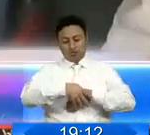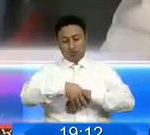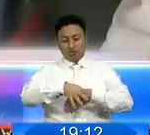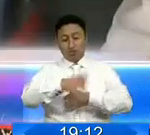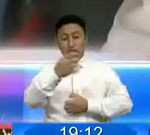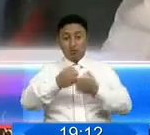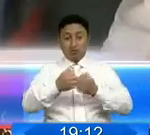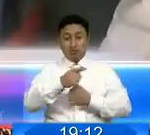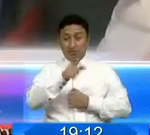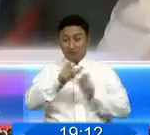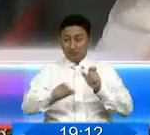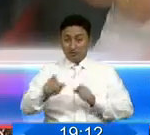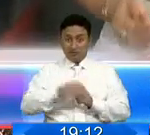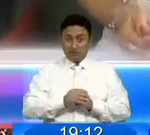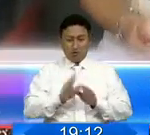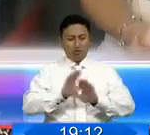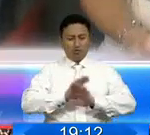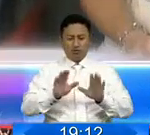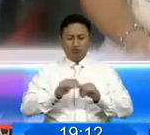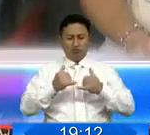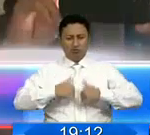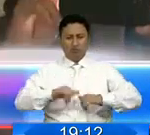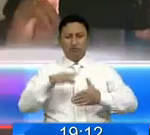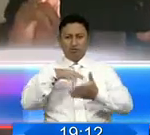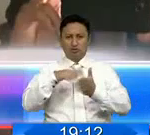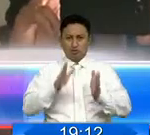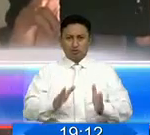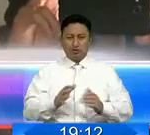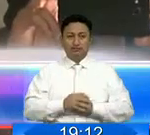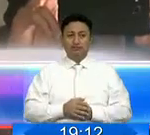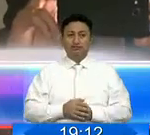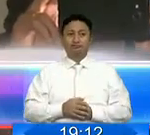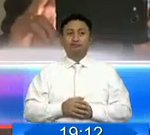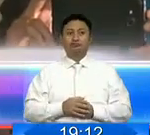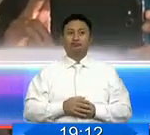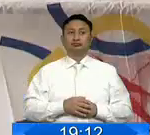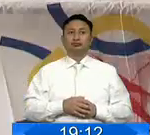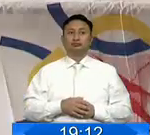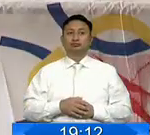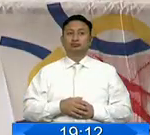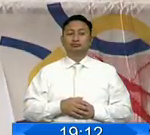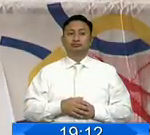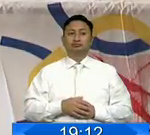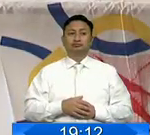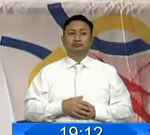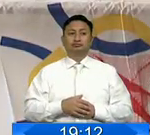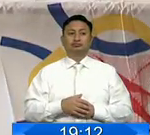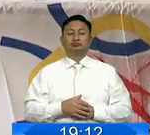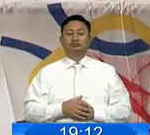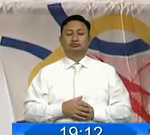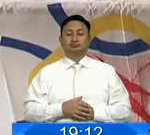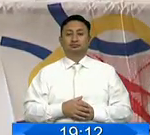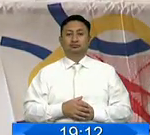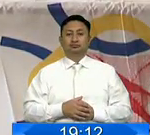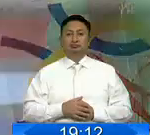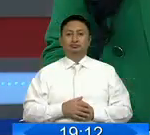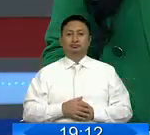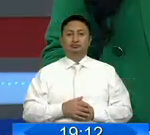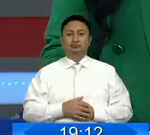interrumpir el trabajo de los estudiantes y de los maestros en jornada matutina. En Quito informó Andrea